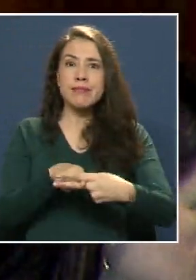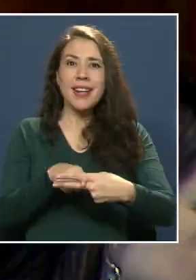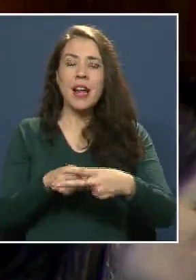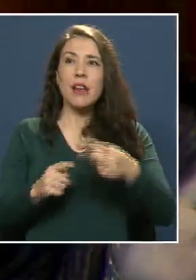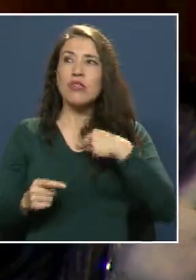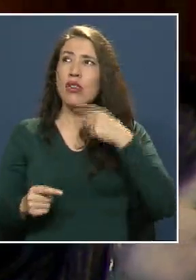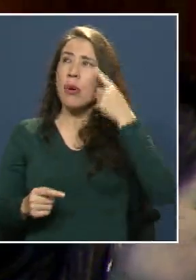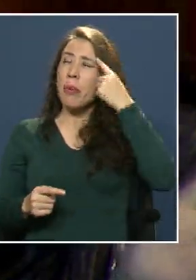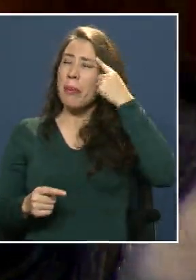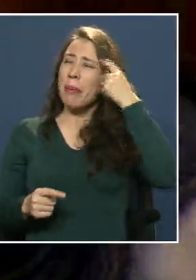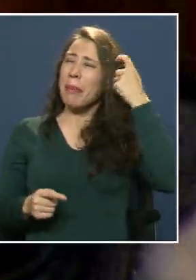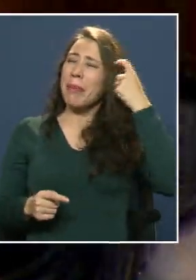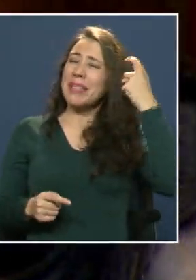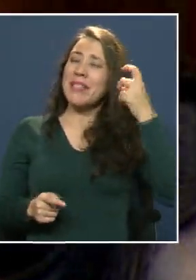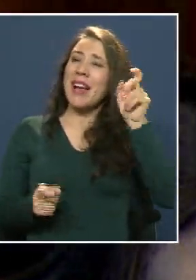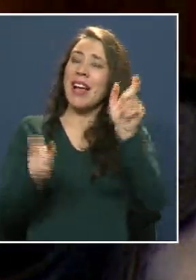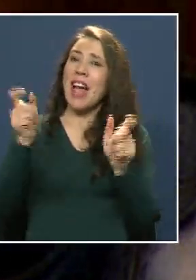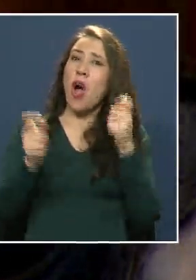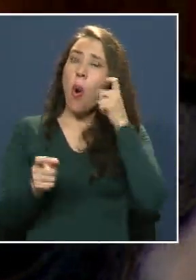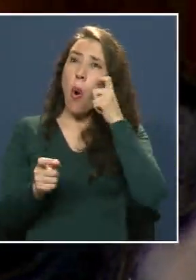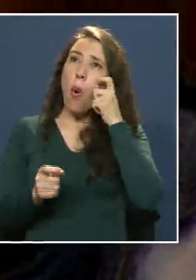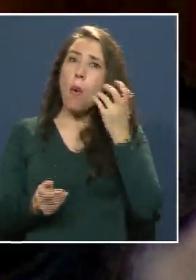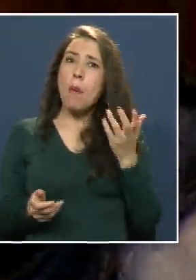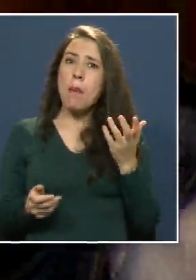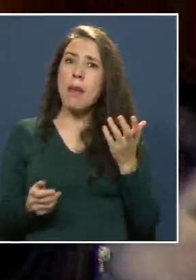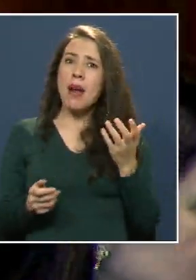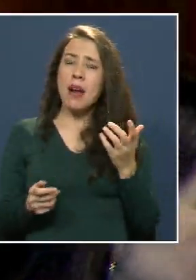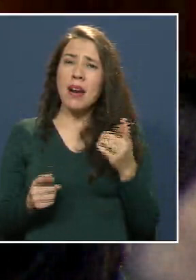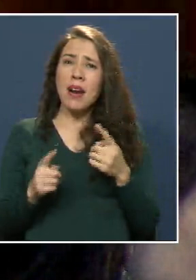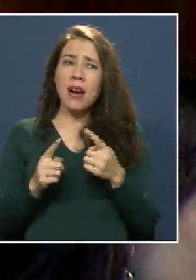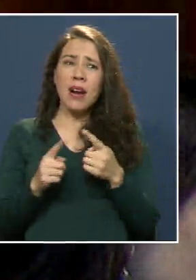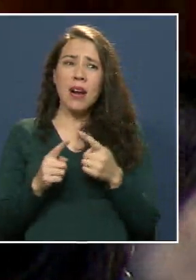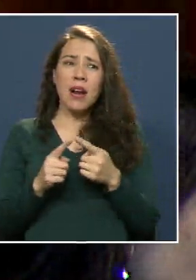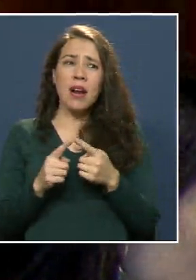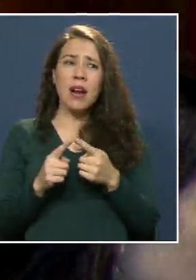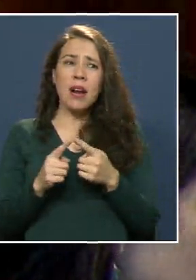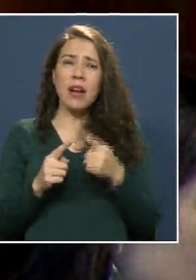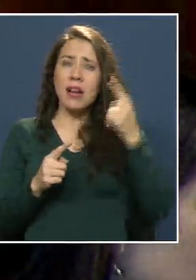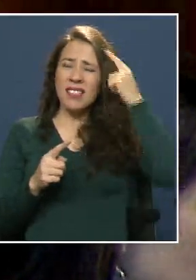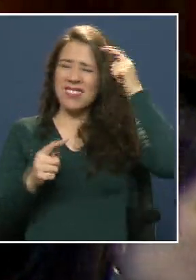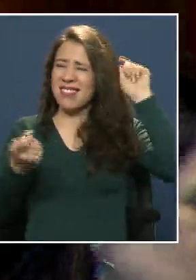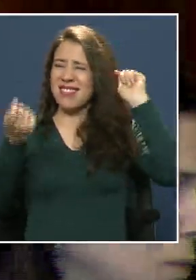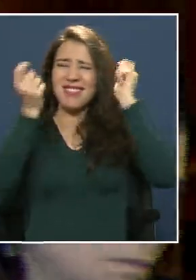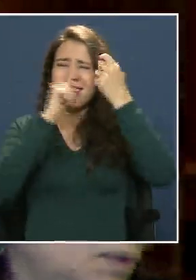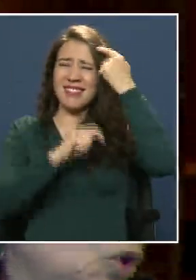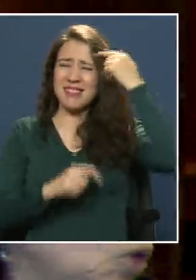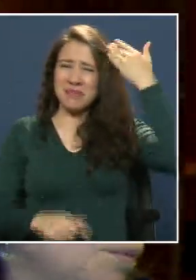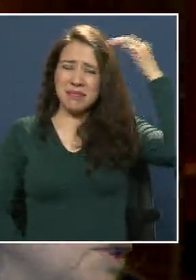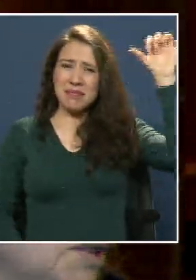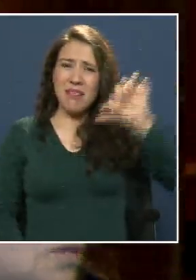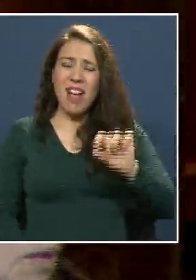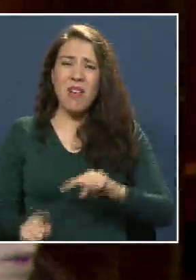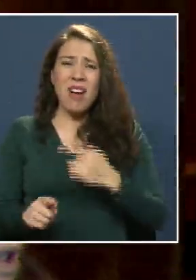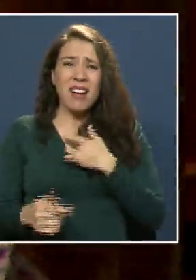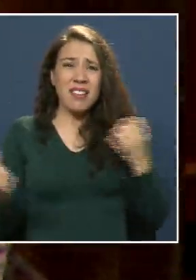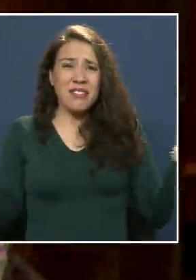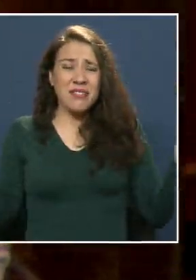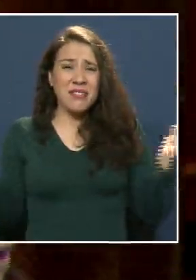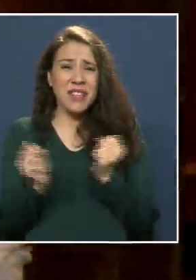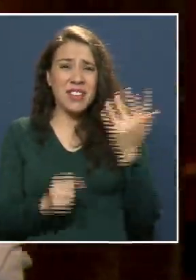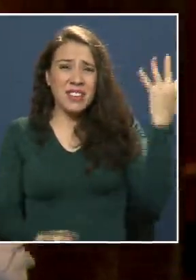creíamos que los seres humanos no alcanzaban en prevención, en perversión e insensibilidad.